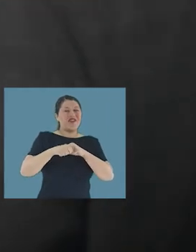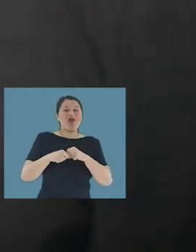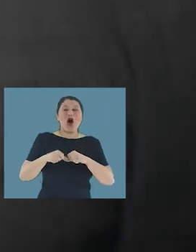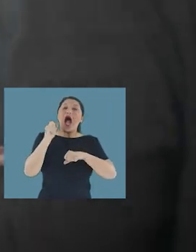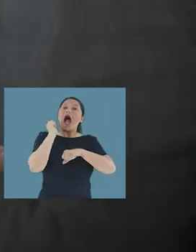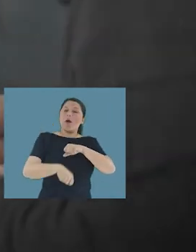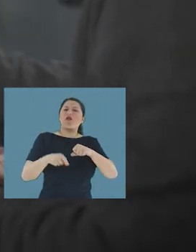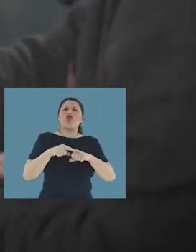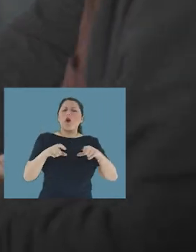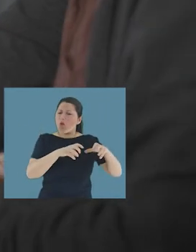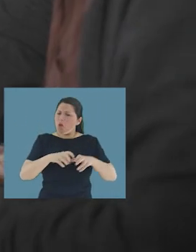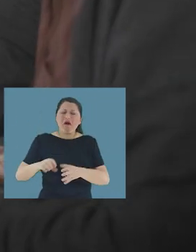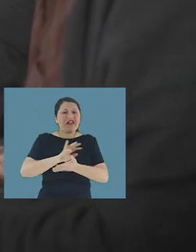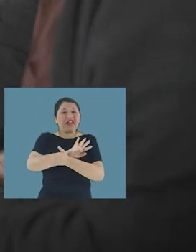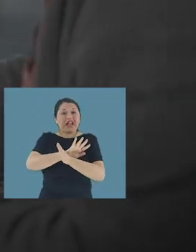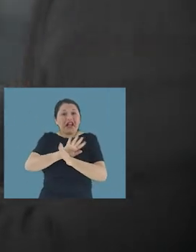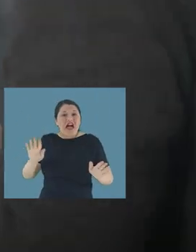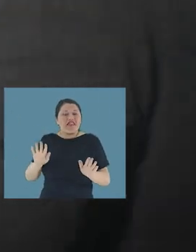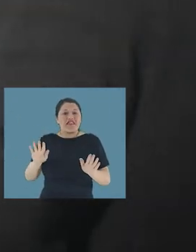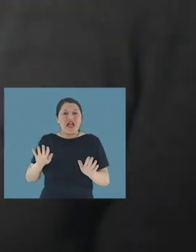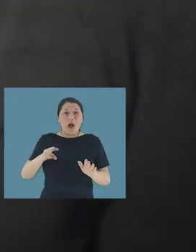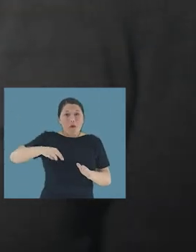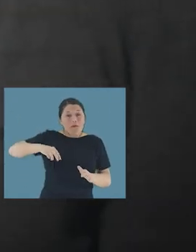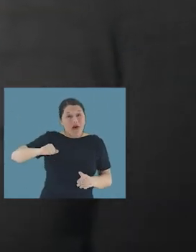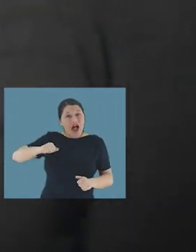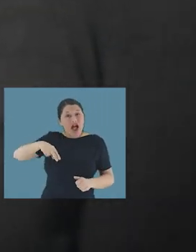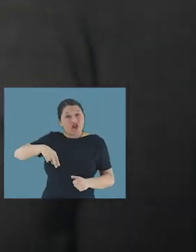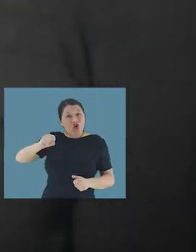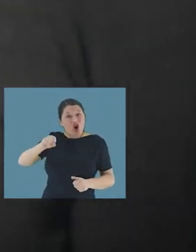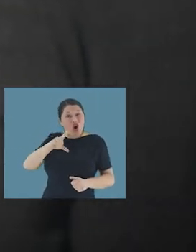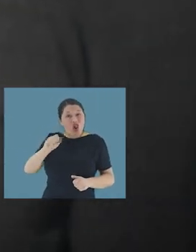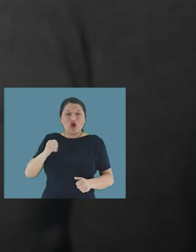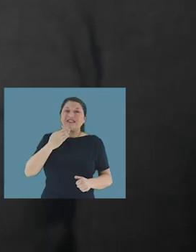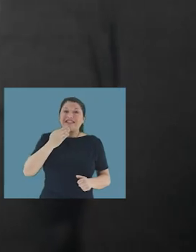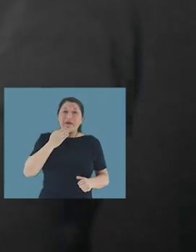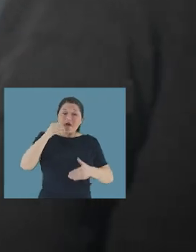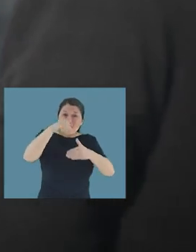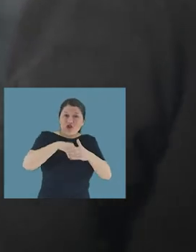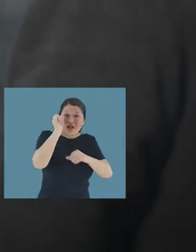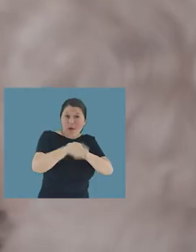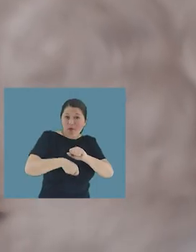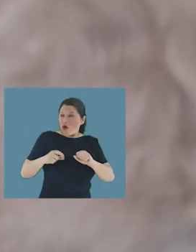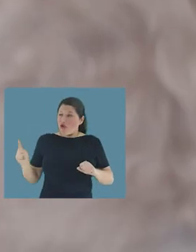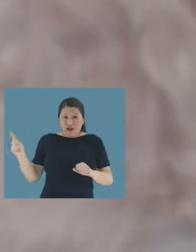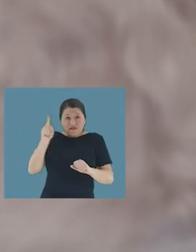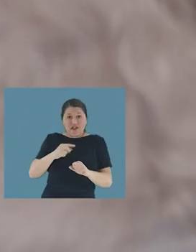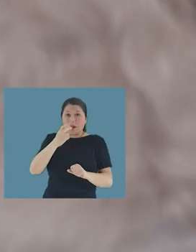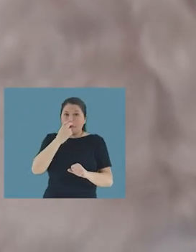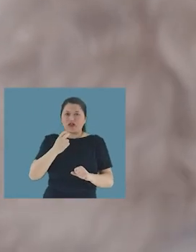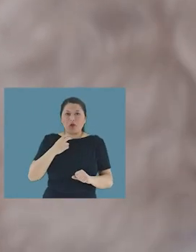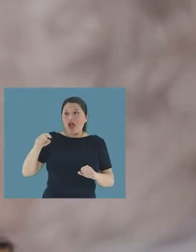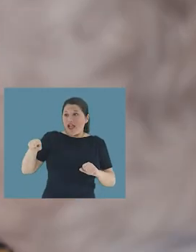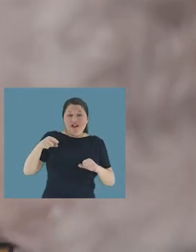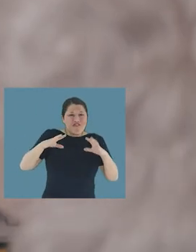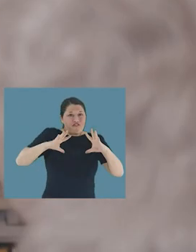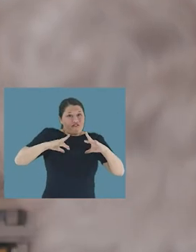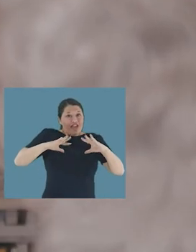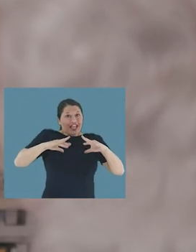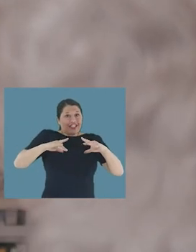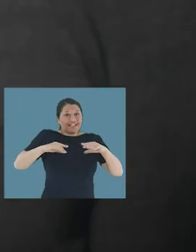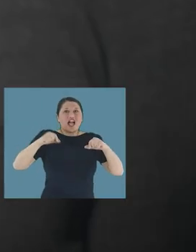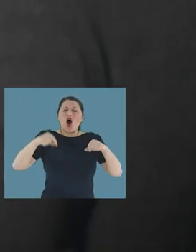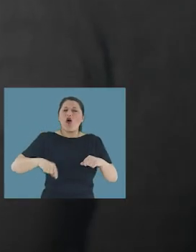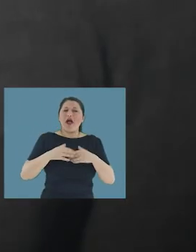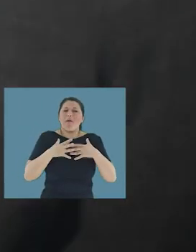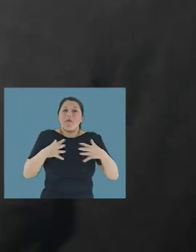Apruebo, pues qué otra cosa. Apruebo, no me mueve nadie. El Manolo también va a votar apruebo, que viene de Puerto Montt. Y están felices